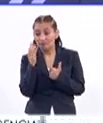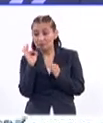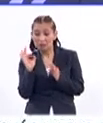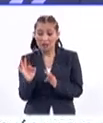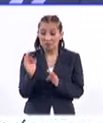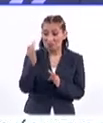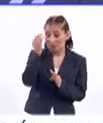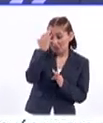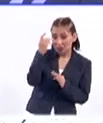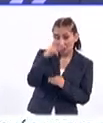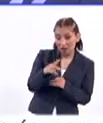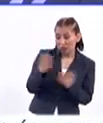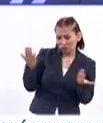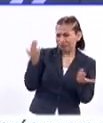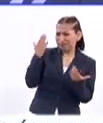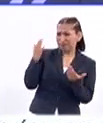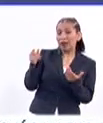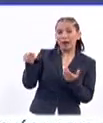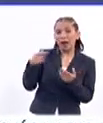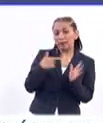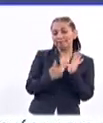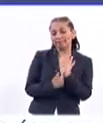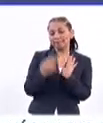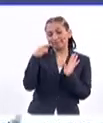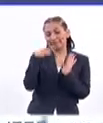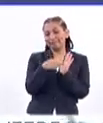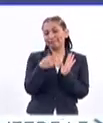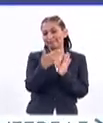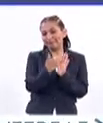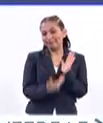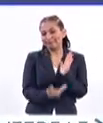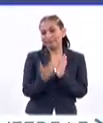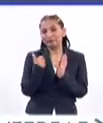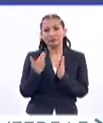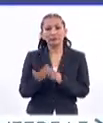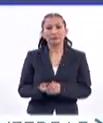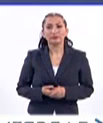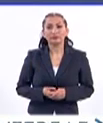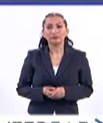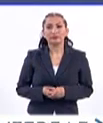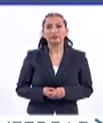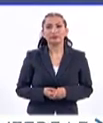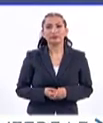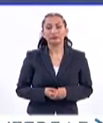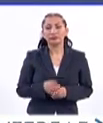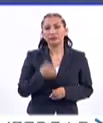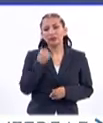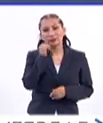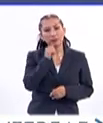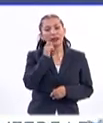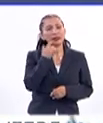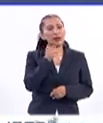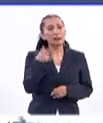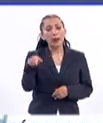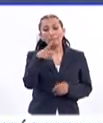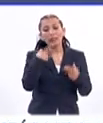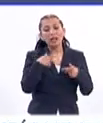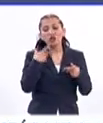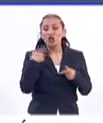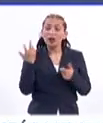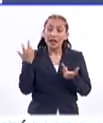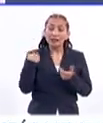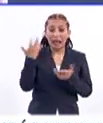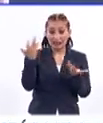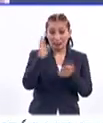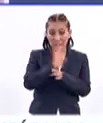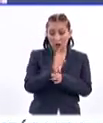realmente reconocidos en México, pues los ponemos a disposición de nuestro público y siempre intentamos que los autores vengan a platicar